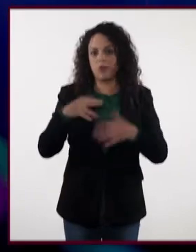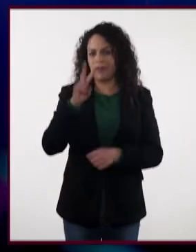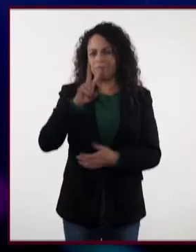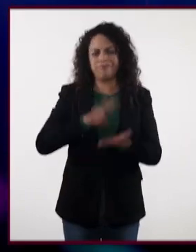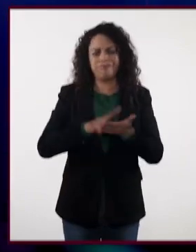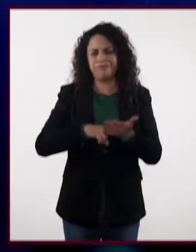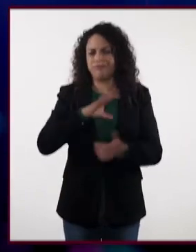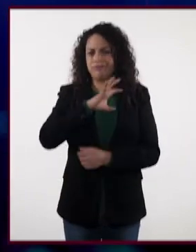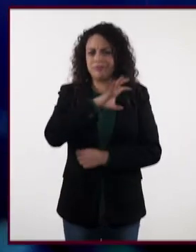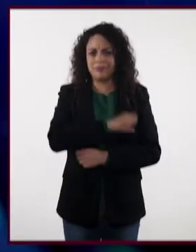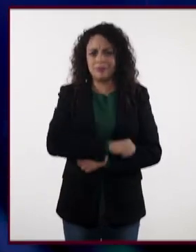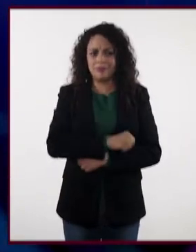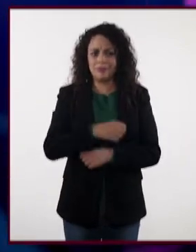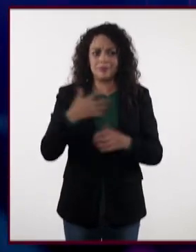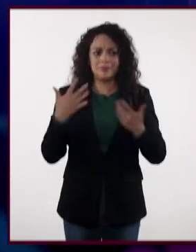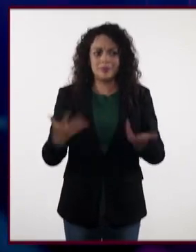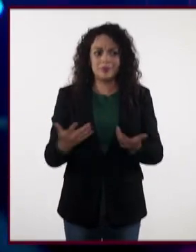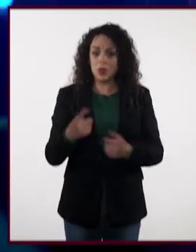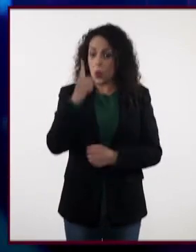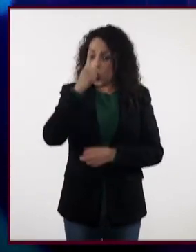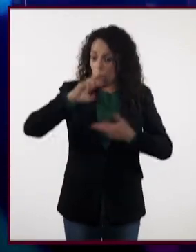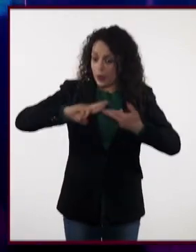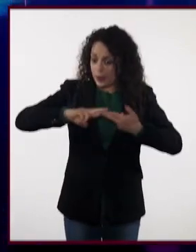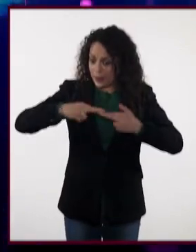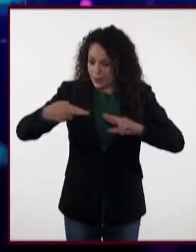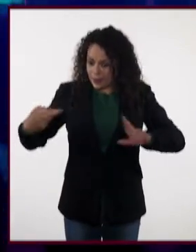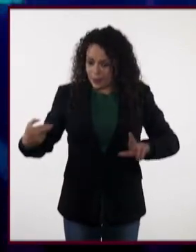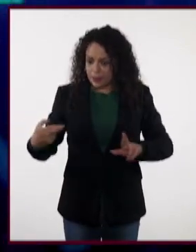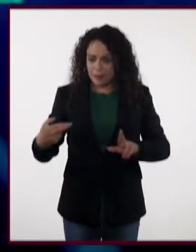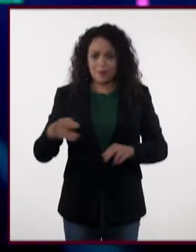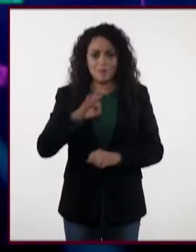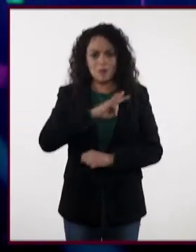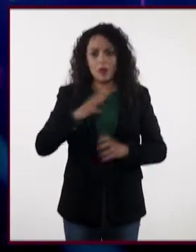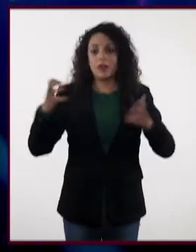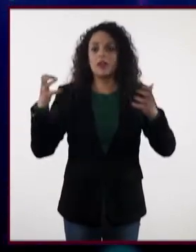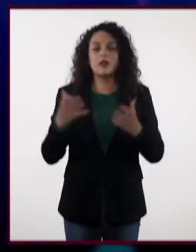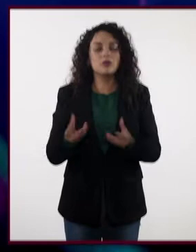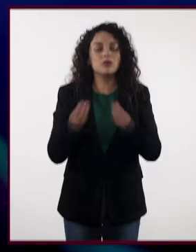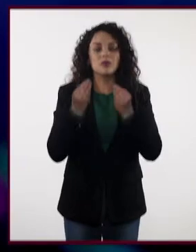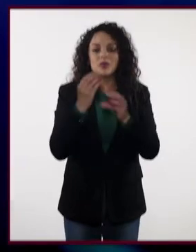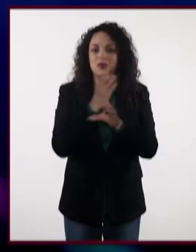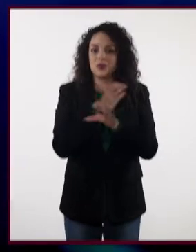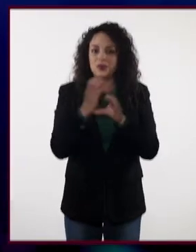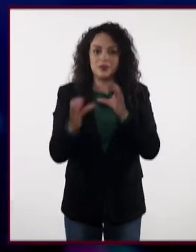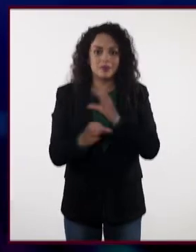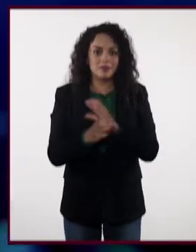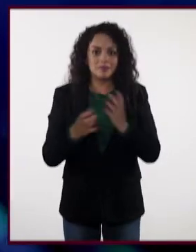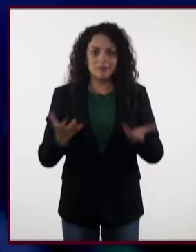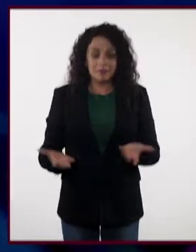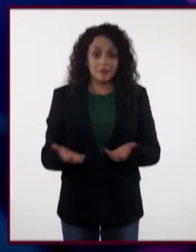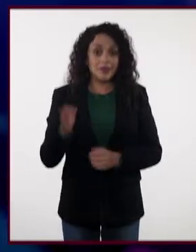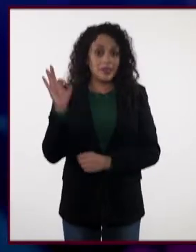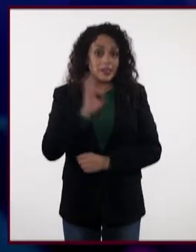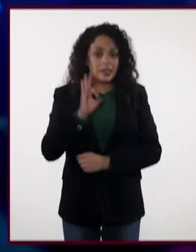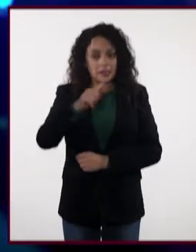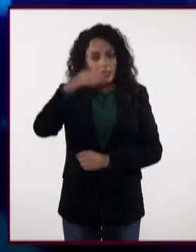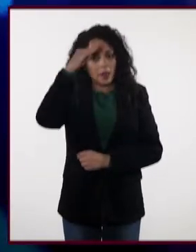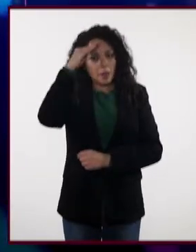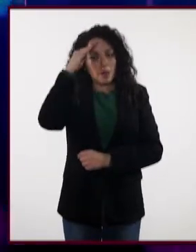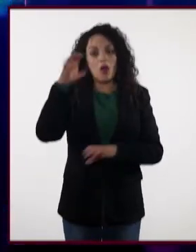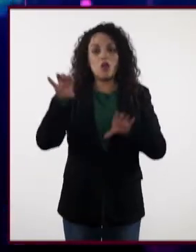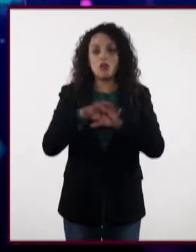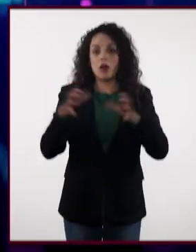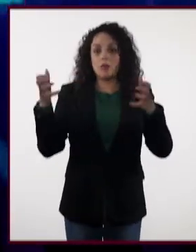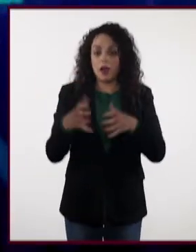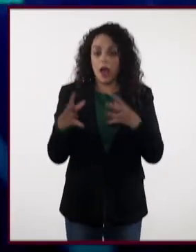es impresionante pensar que con un hilo podemos hacer tantas cosas y cómo incluso si nos ponemos a pensar cómo se